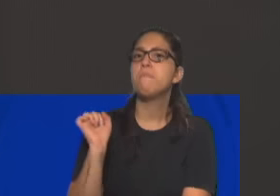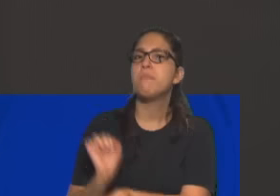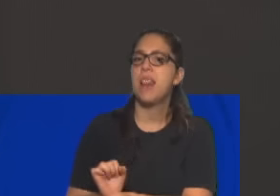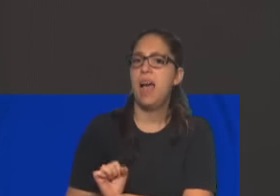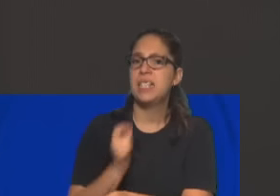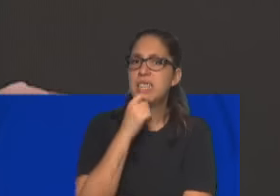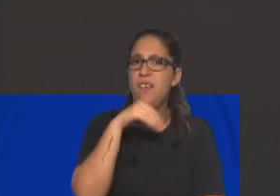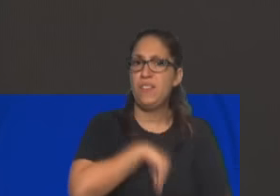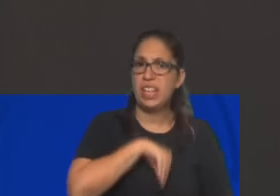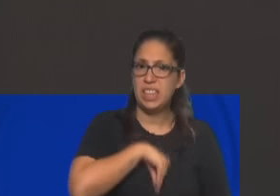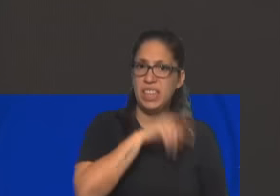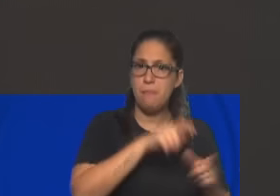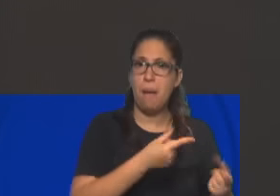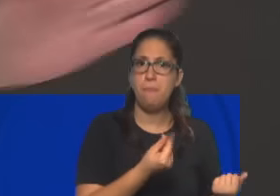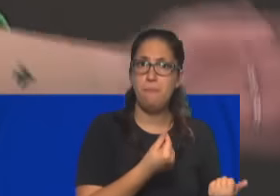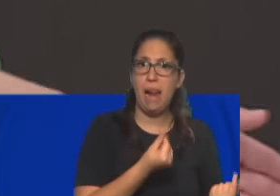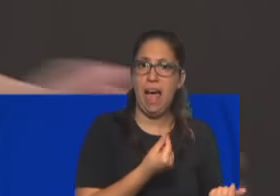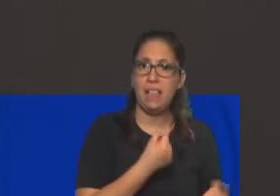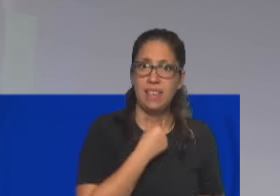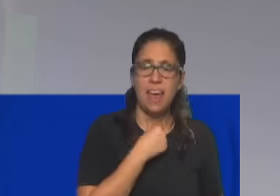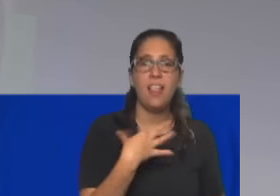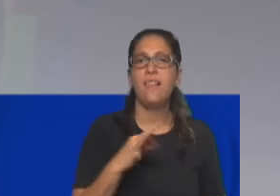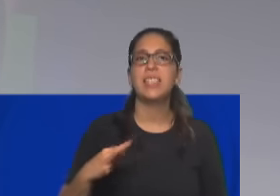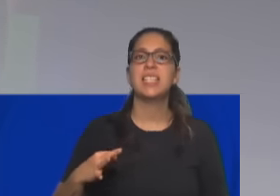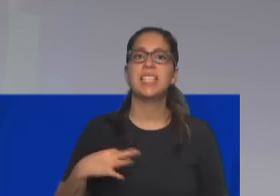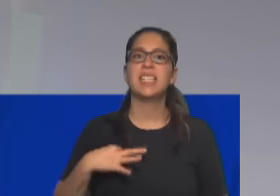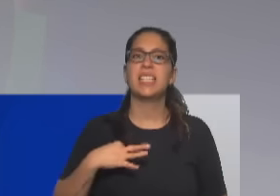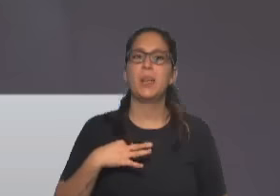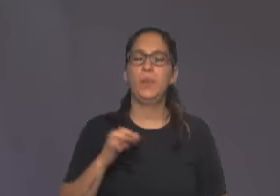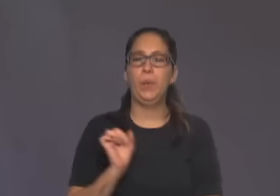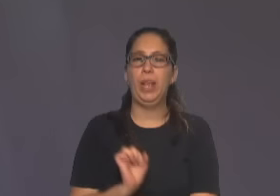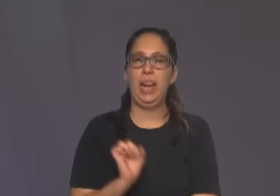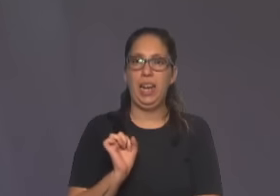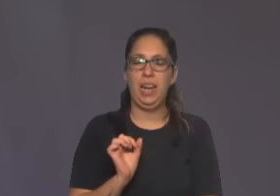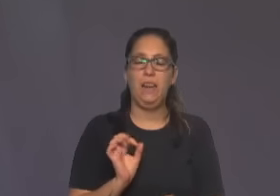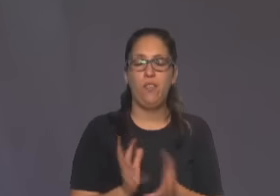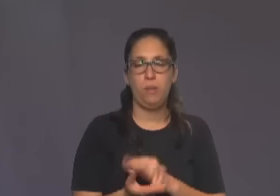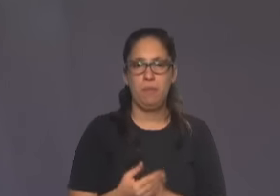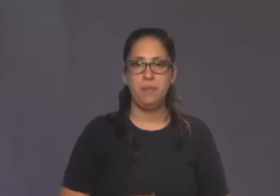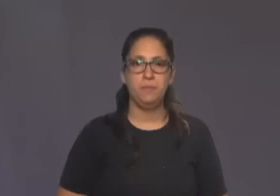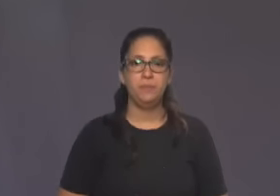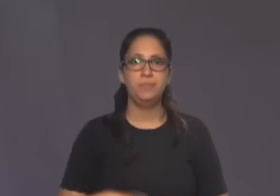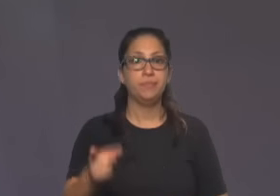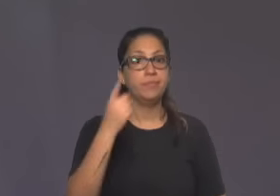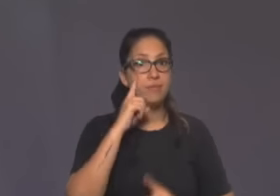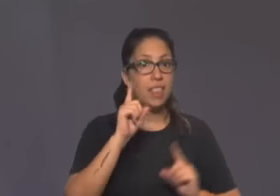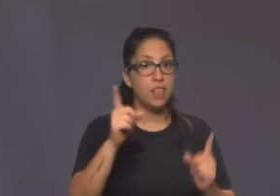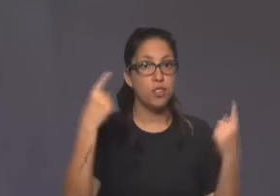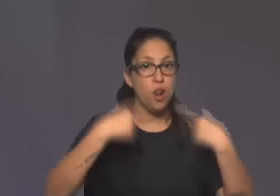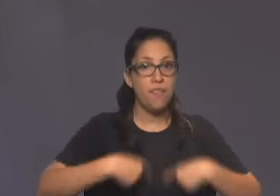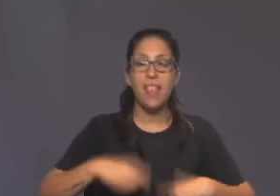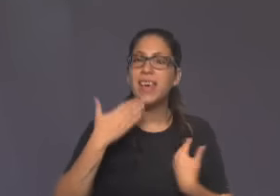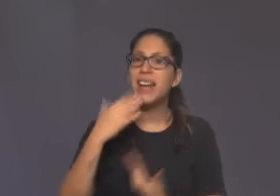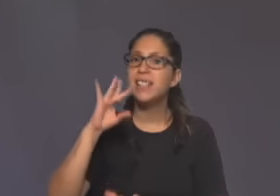las víctimas quieren plata tienen que ir por la vía civil civil perfecto muy bien Bueno vamos a estar muy atentos a lo que sucede con elegante gracias